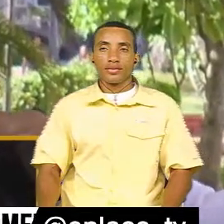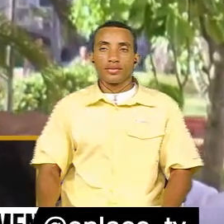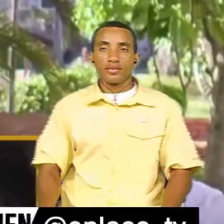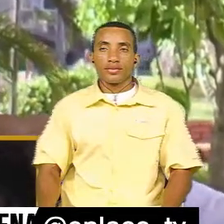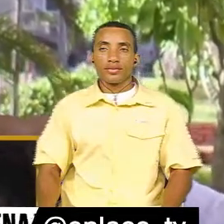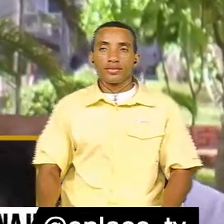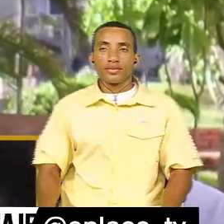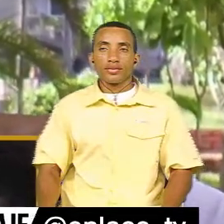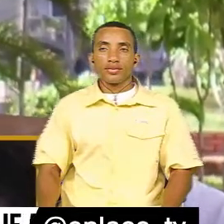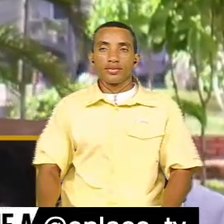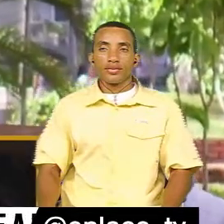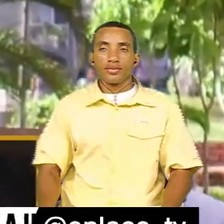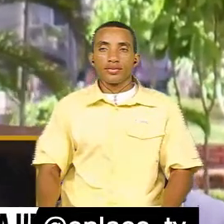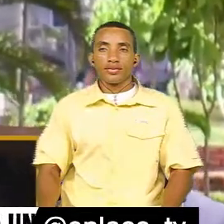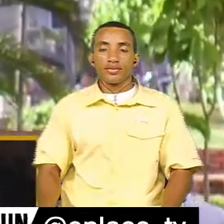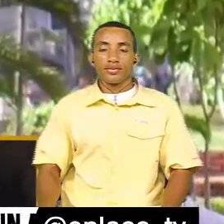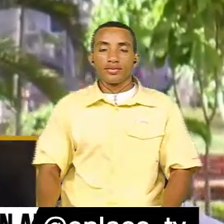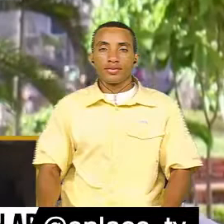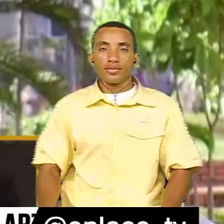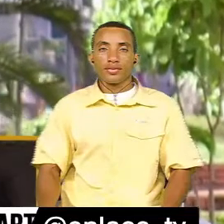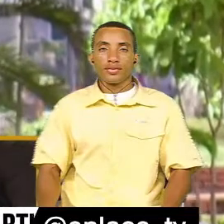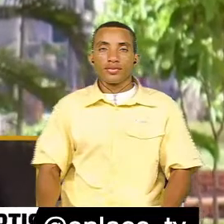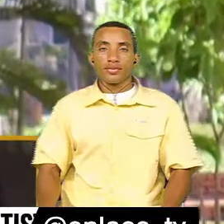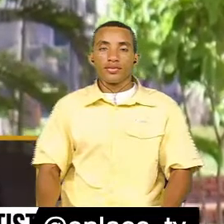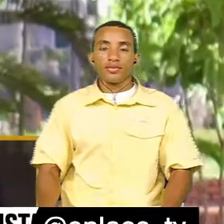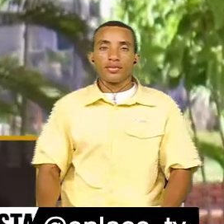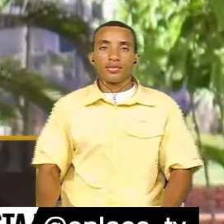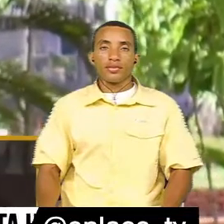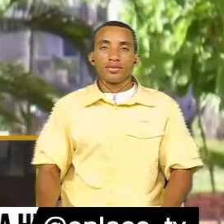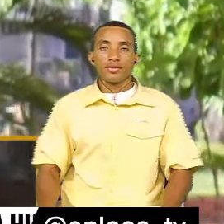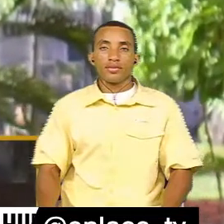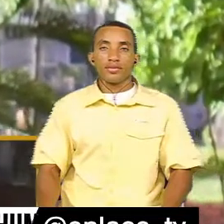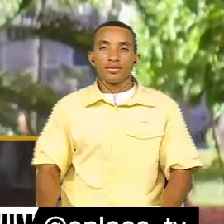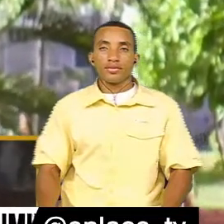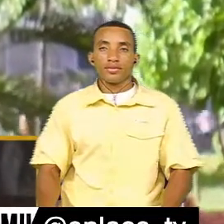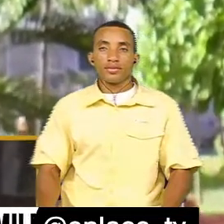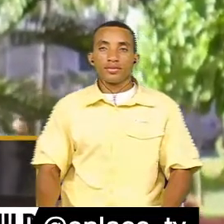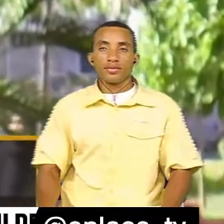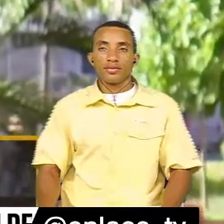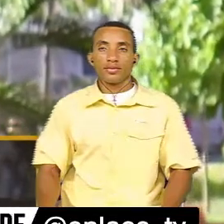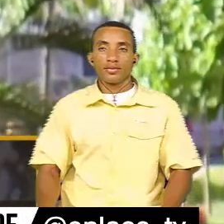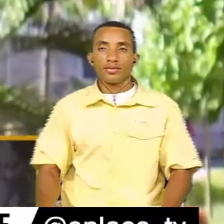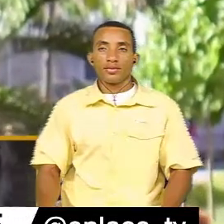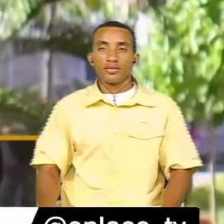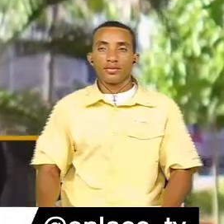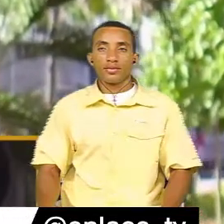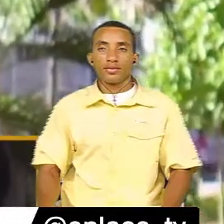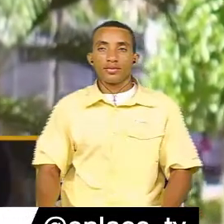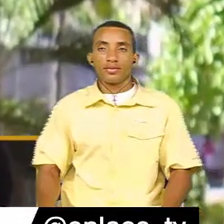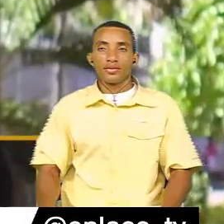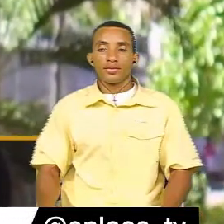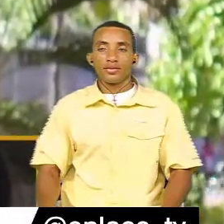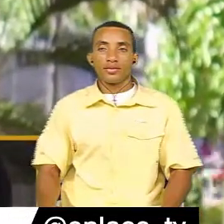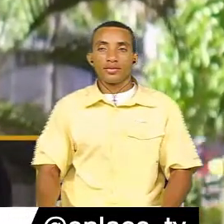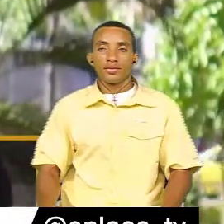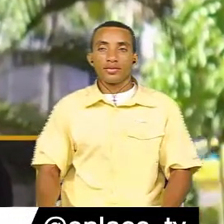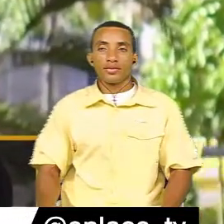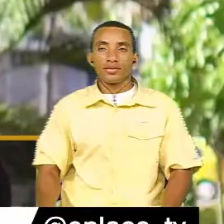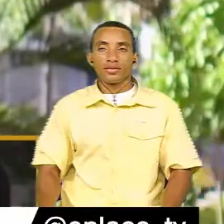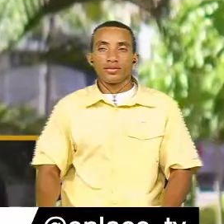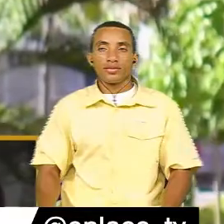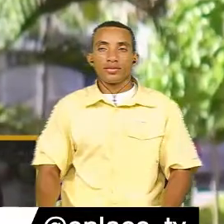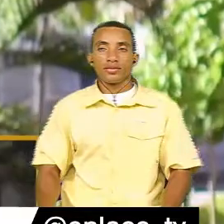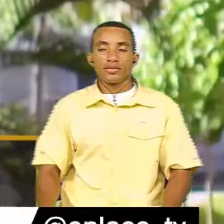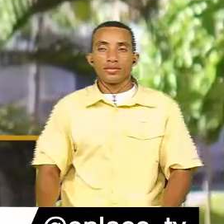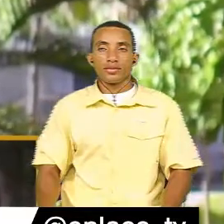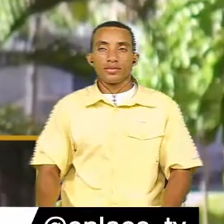se ponga a enamorar, porque después viene lo peor. Tremendo susto y una carrera, nunca perjudiques